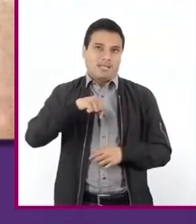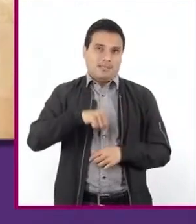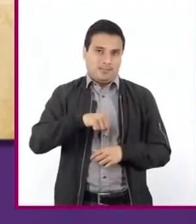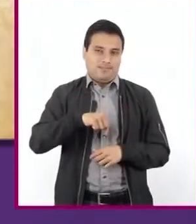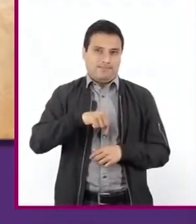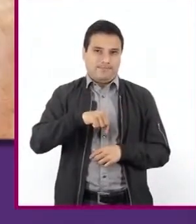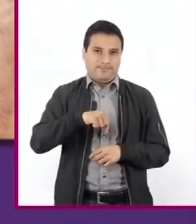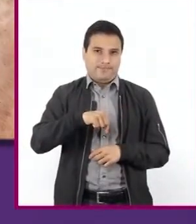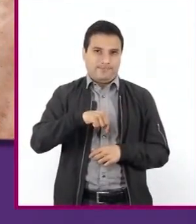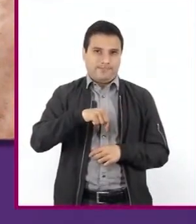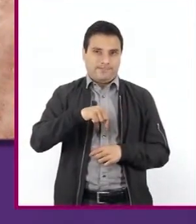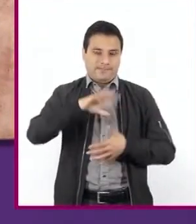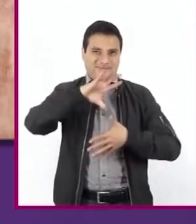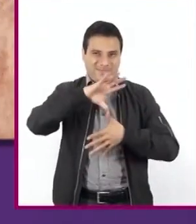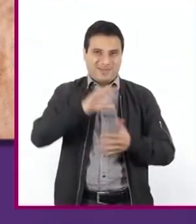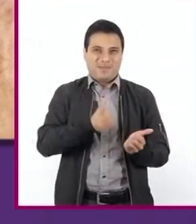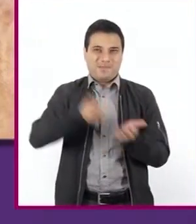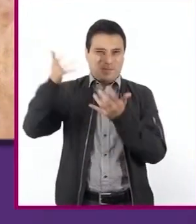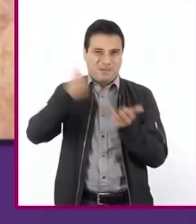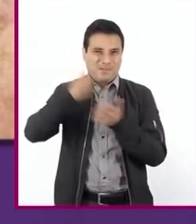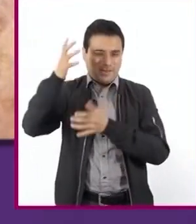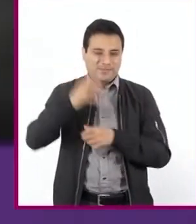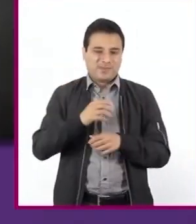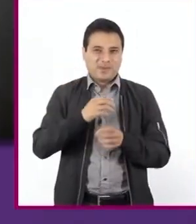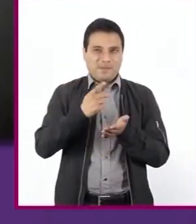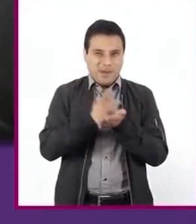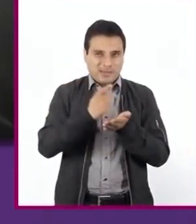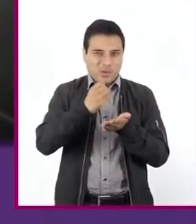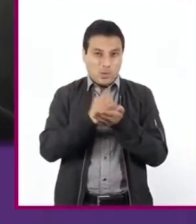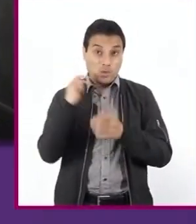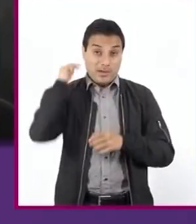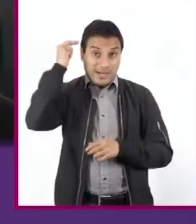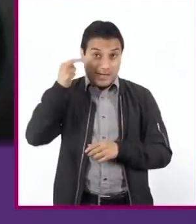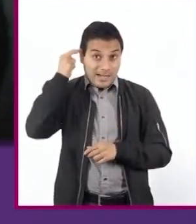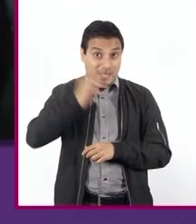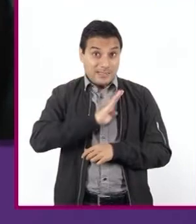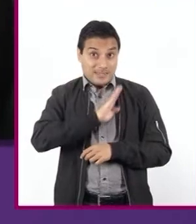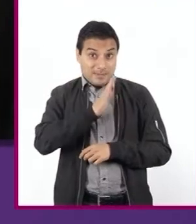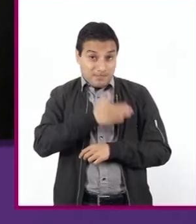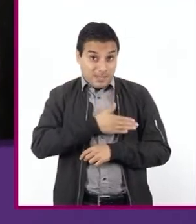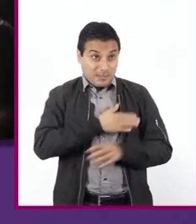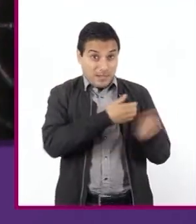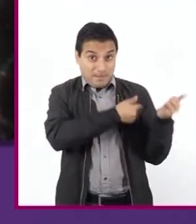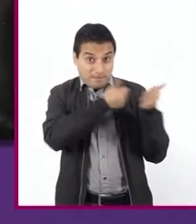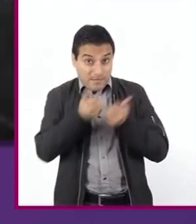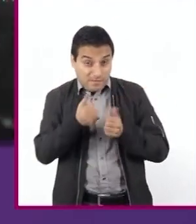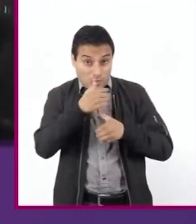vía fiscal de Europa, lo que le permite al rey de España tener